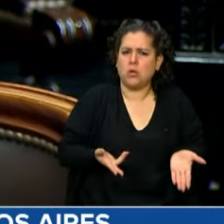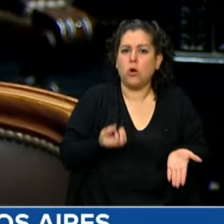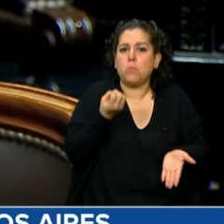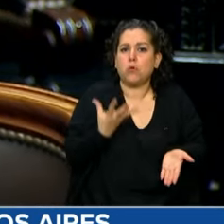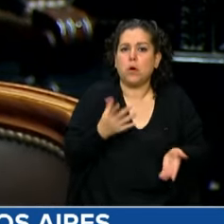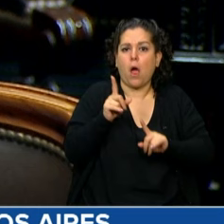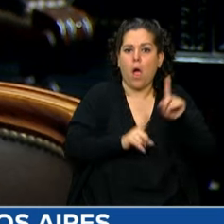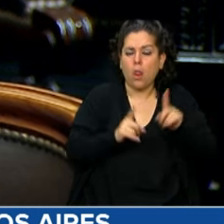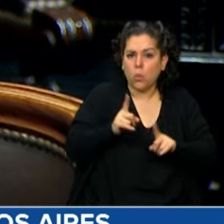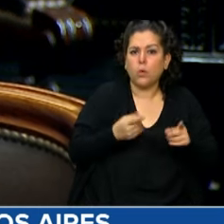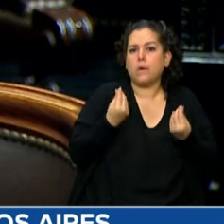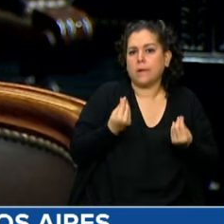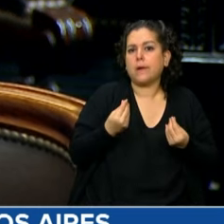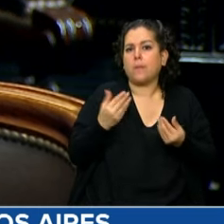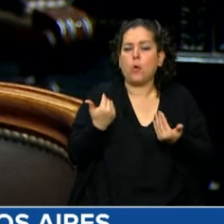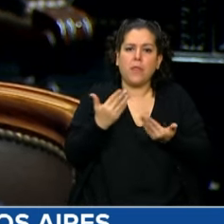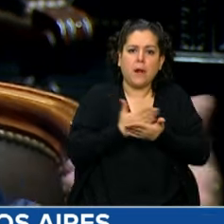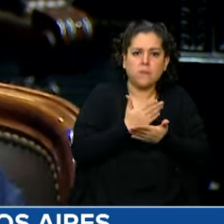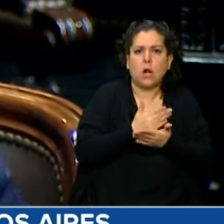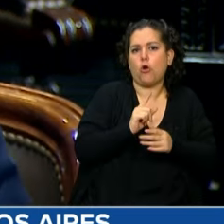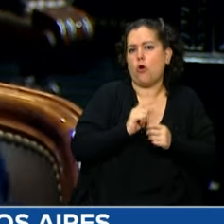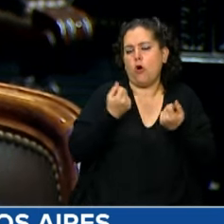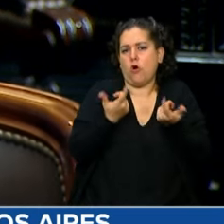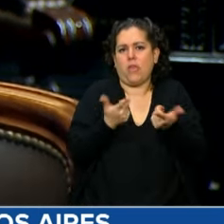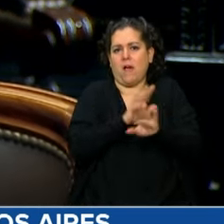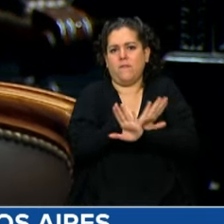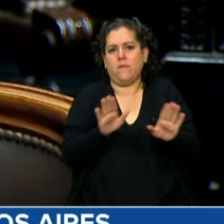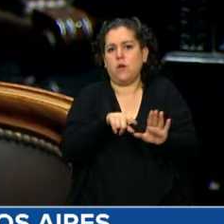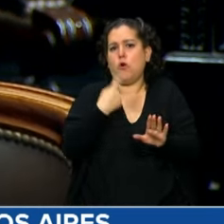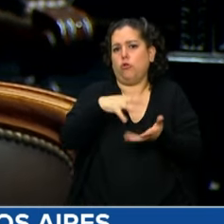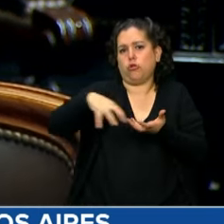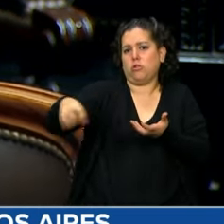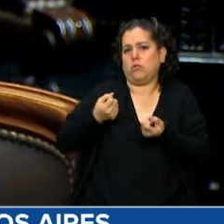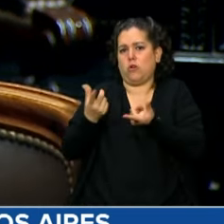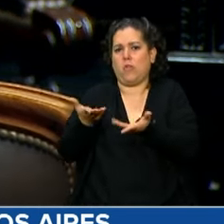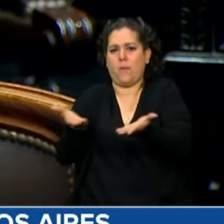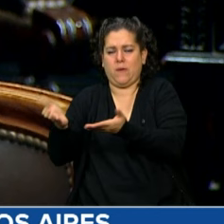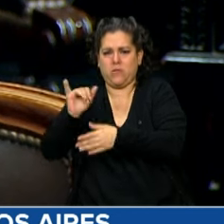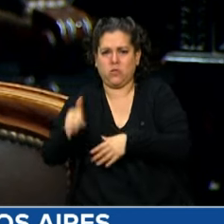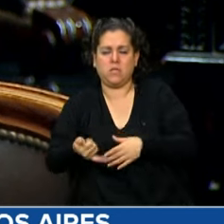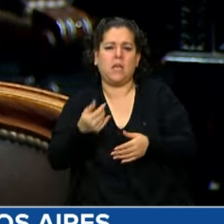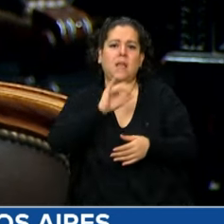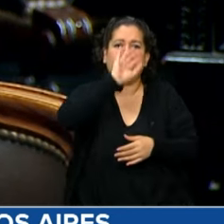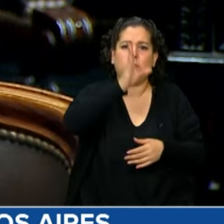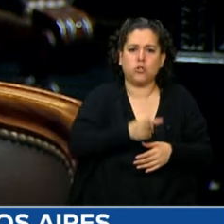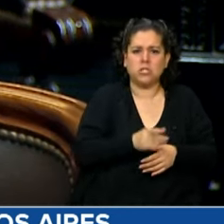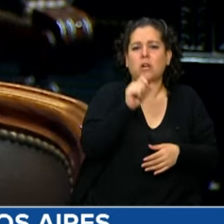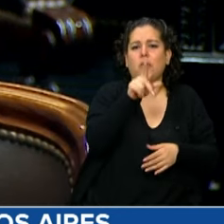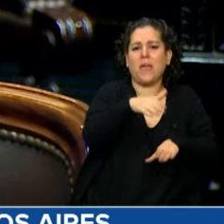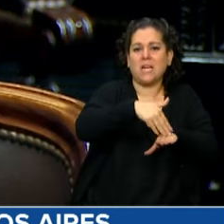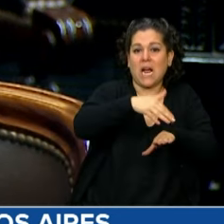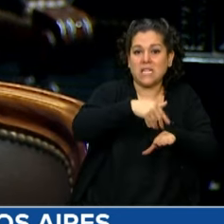algunos casos hay que revisar no hay que darlos más o hay que dárselos a otro sector insisto tasa asistencia efectiva del sector